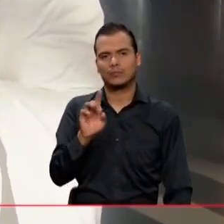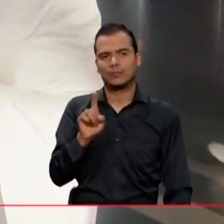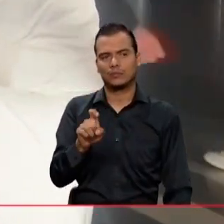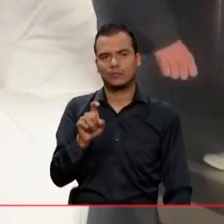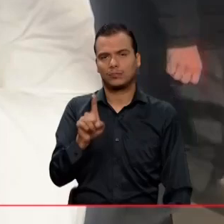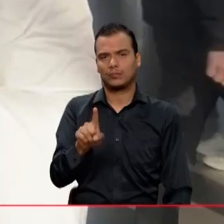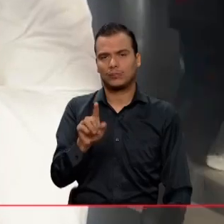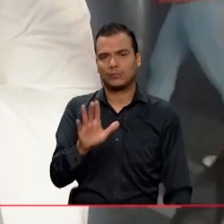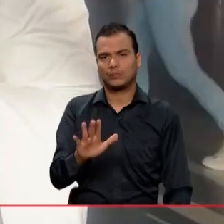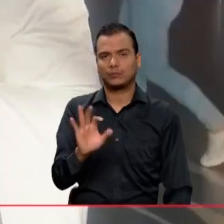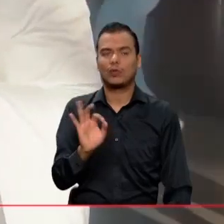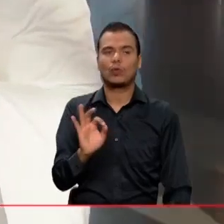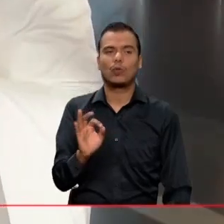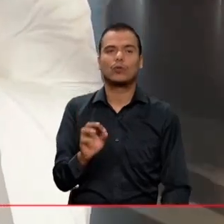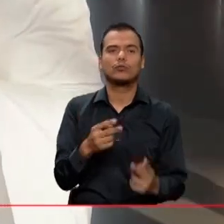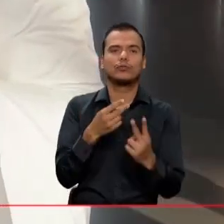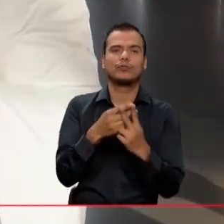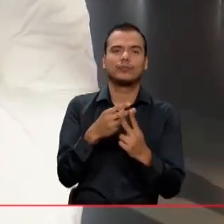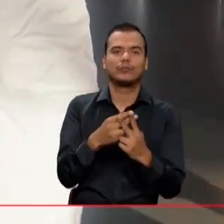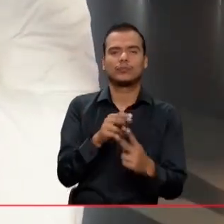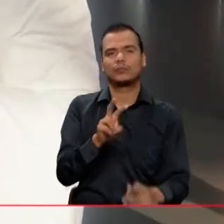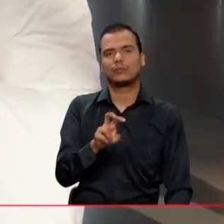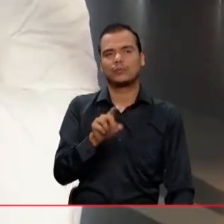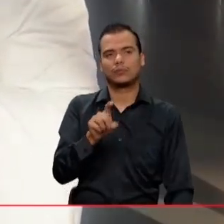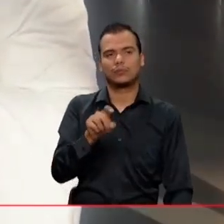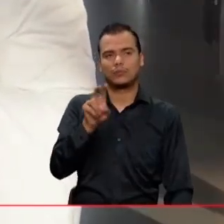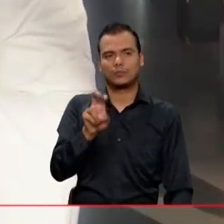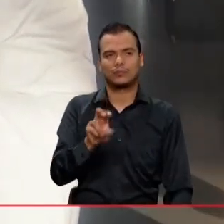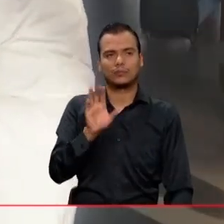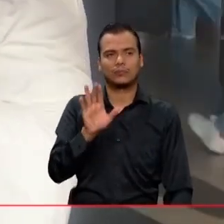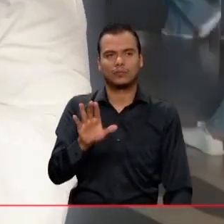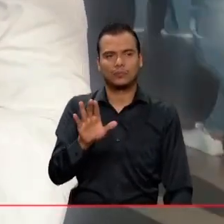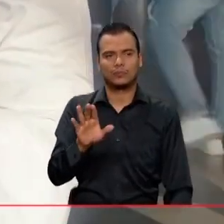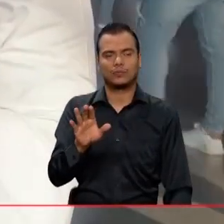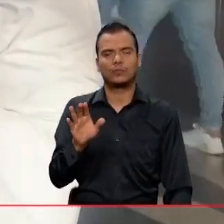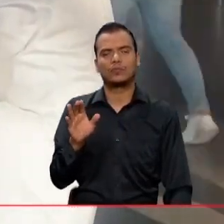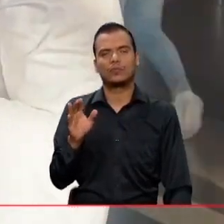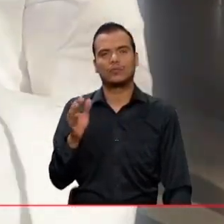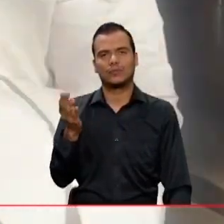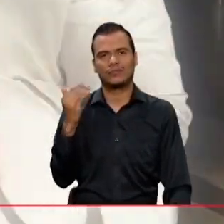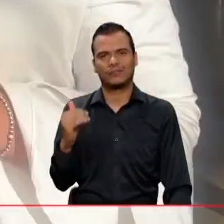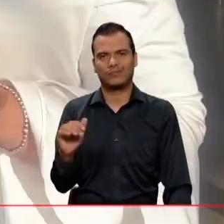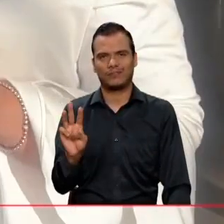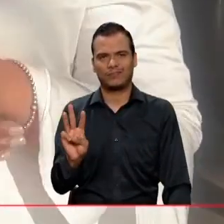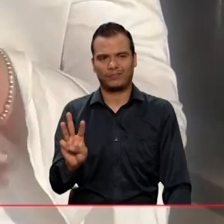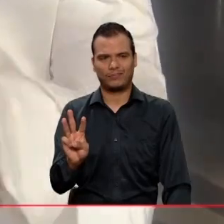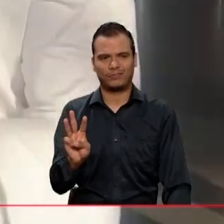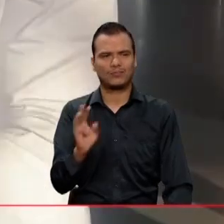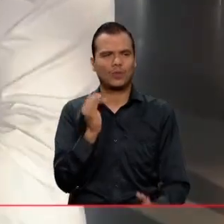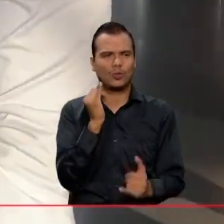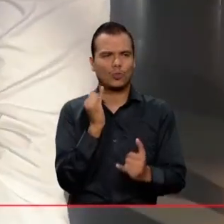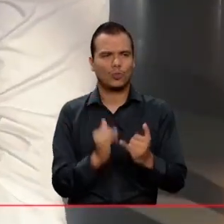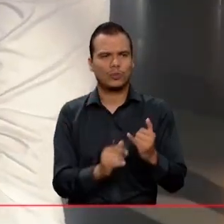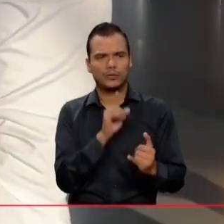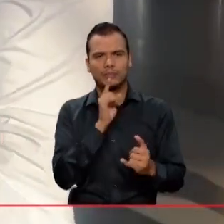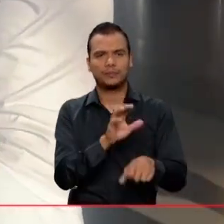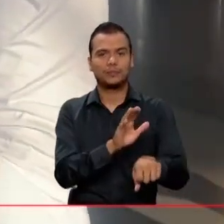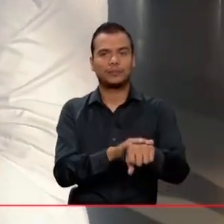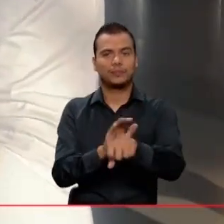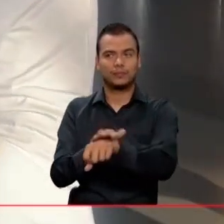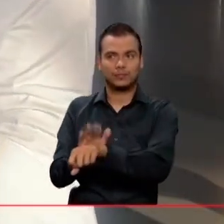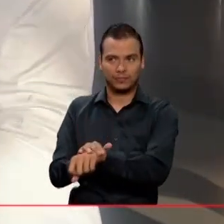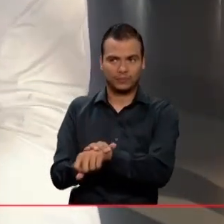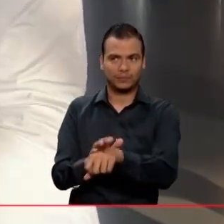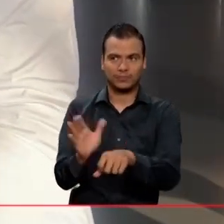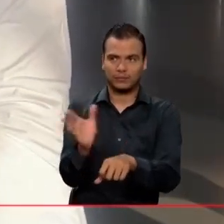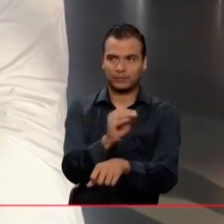018000-915-615 o a través del numeral 767, opción 3. Delegada, por último, cortico, un llamado y unas